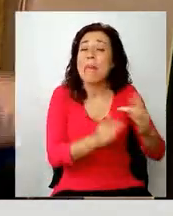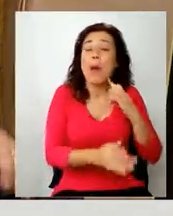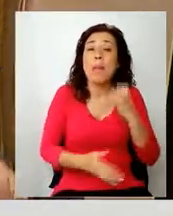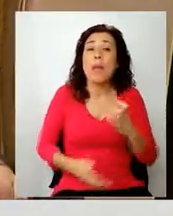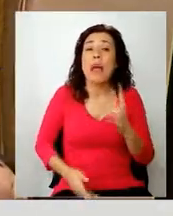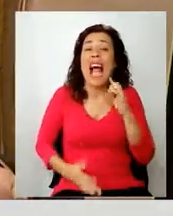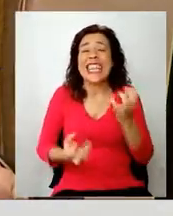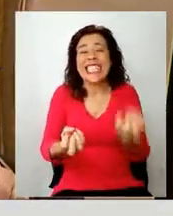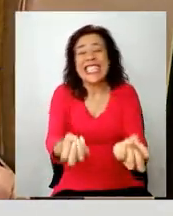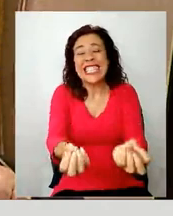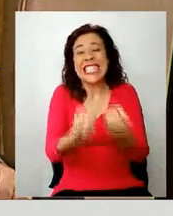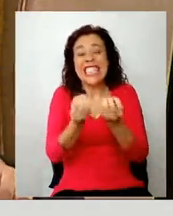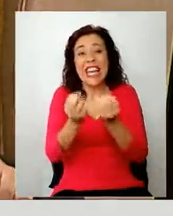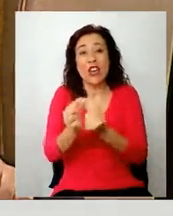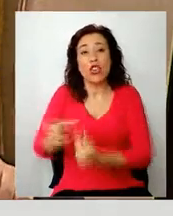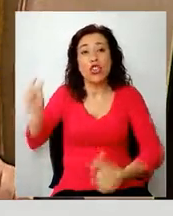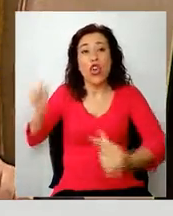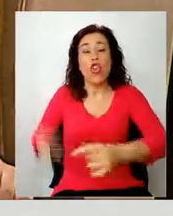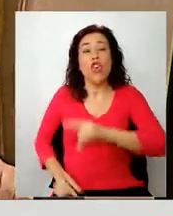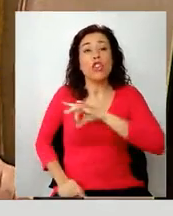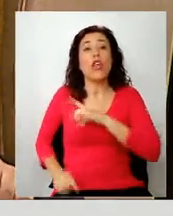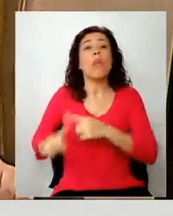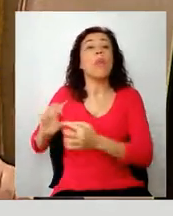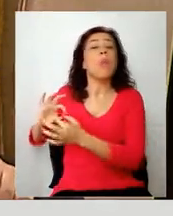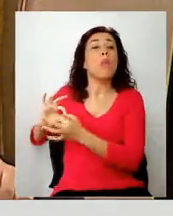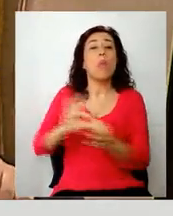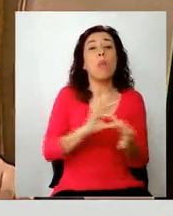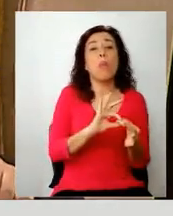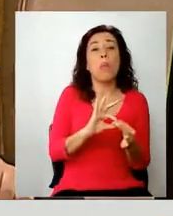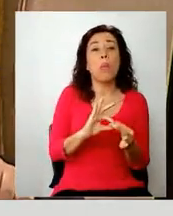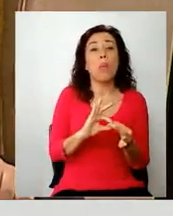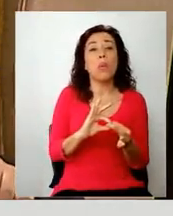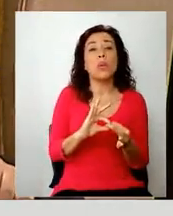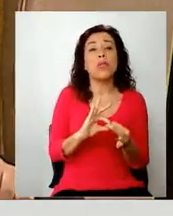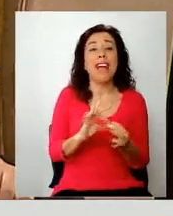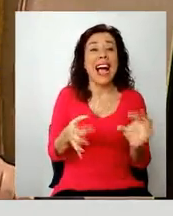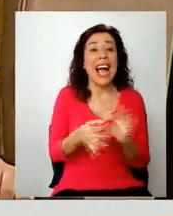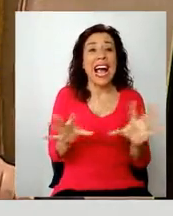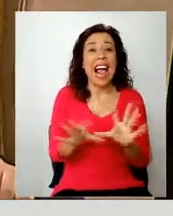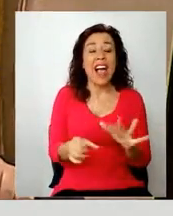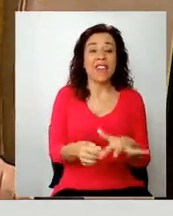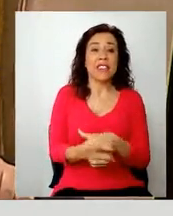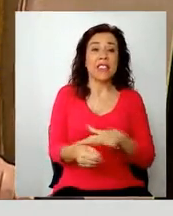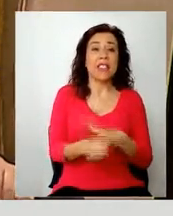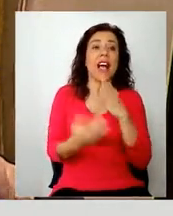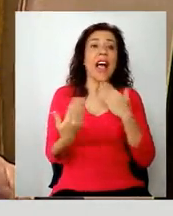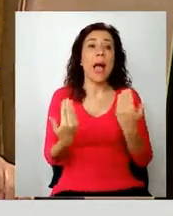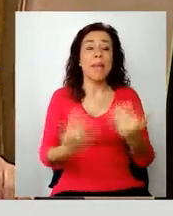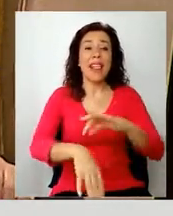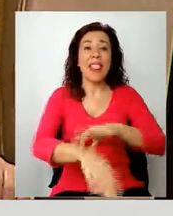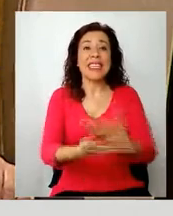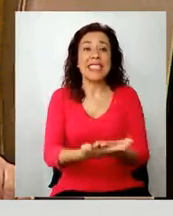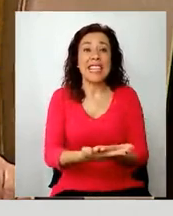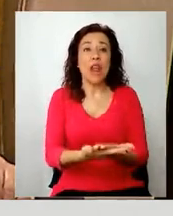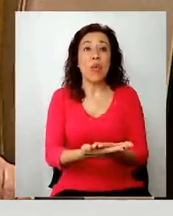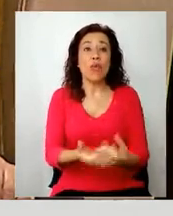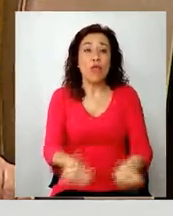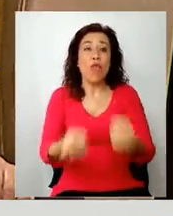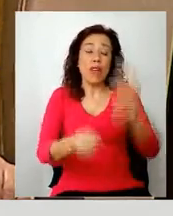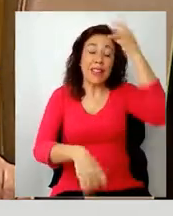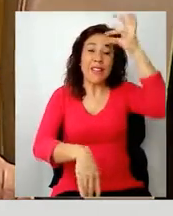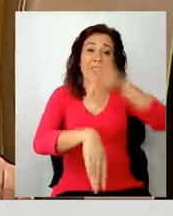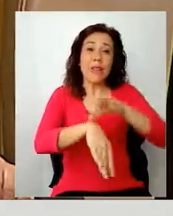a nivel nacional producto justamente de esta grave situación de emergencia sanitaria la que hoy día nos encontramos producto de los virus